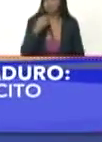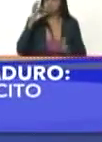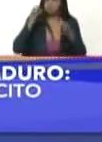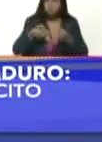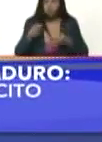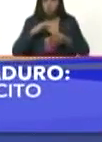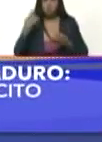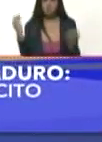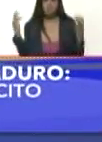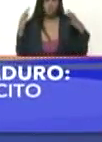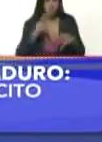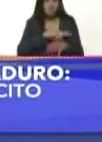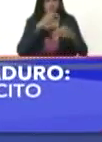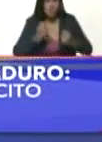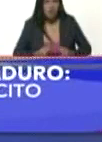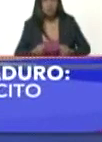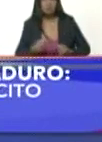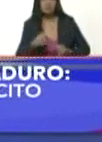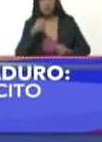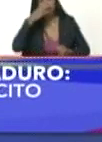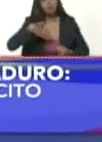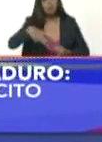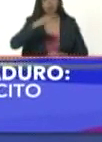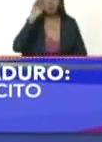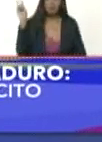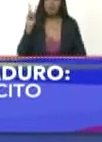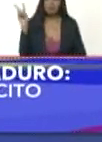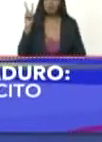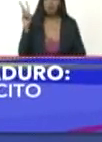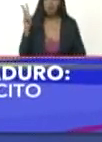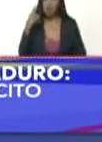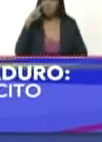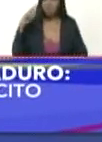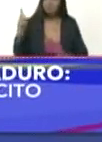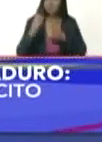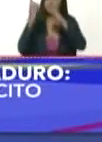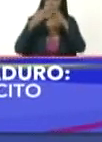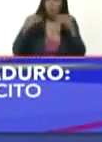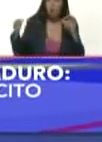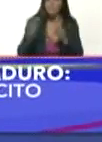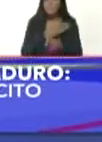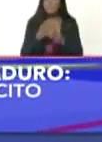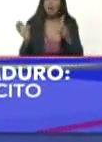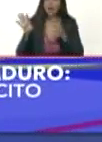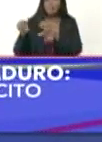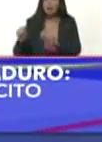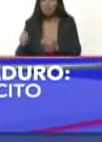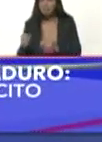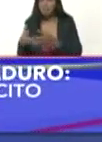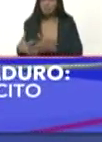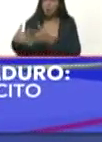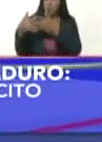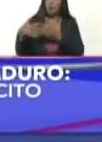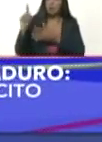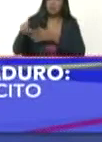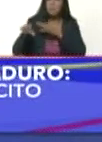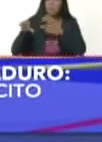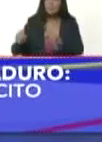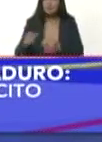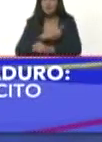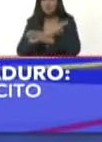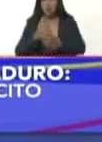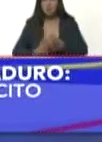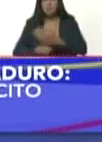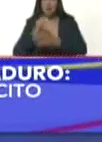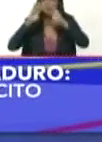viene tanta fuerza moral del pueblo de Venezuela para enfrentar los embates del imperio estadounidense, el imperio más